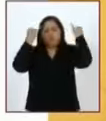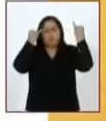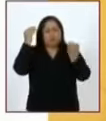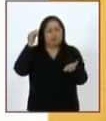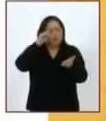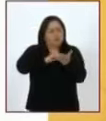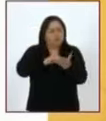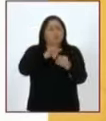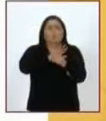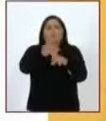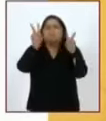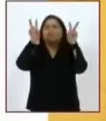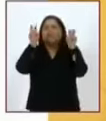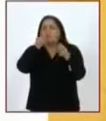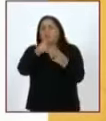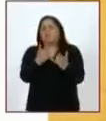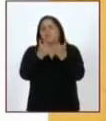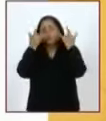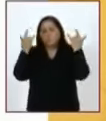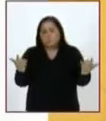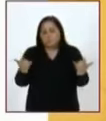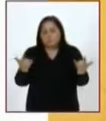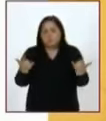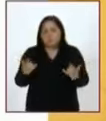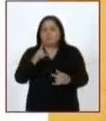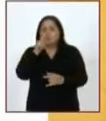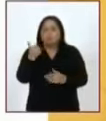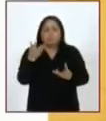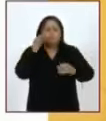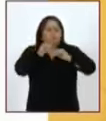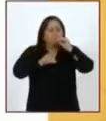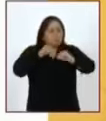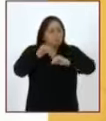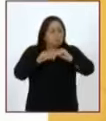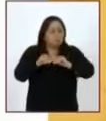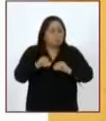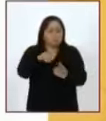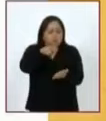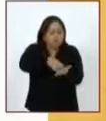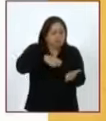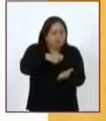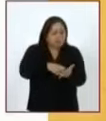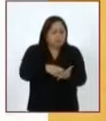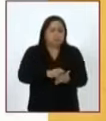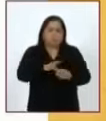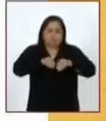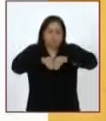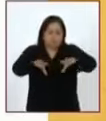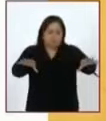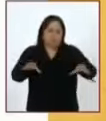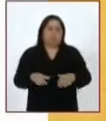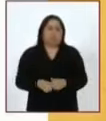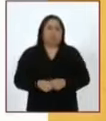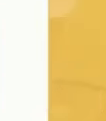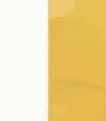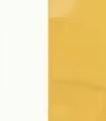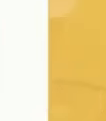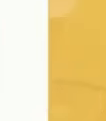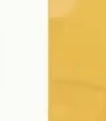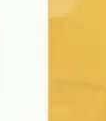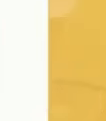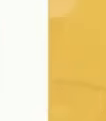un tema, haz una historia, desarrolla los bocetos, corrige y publica.